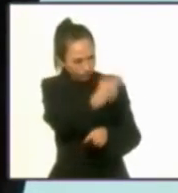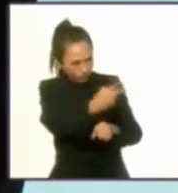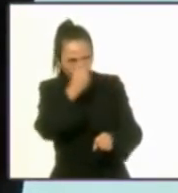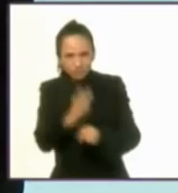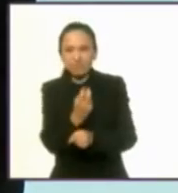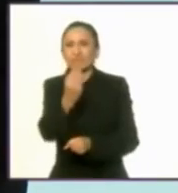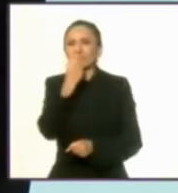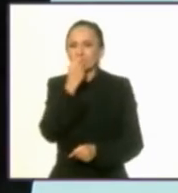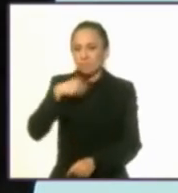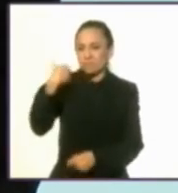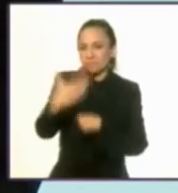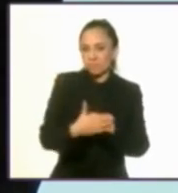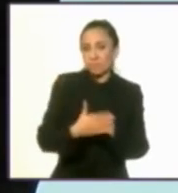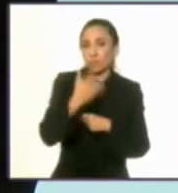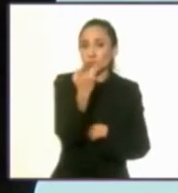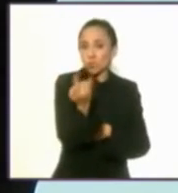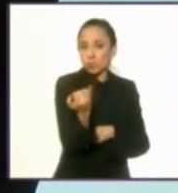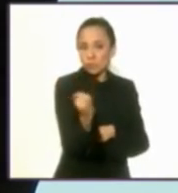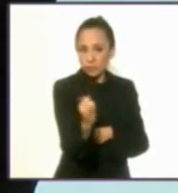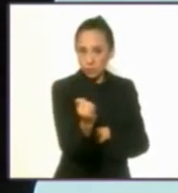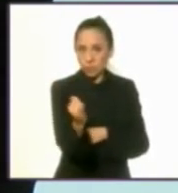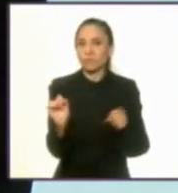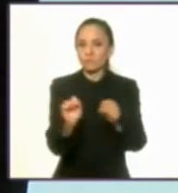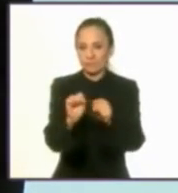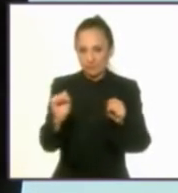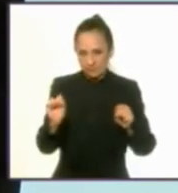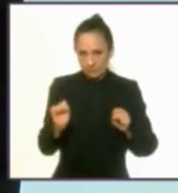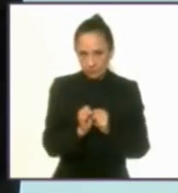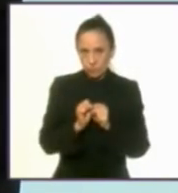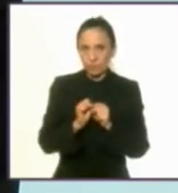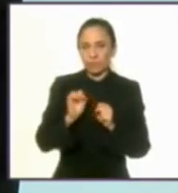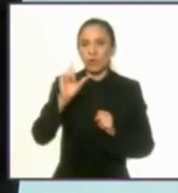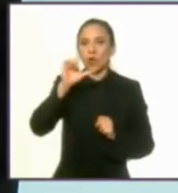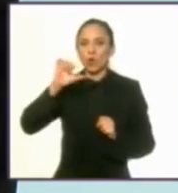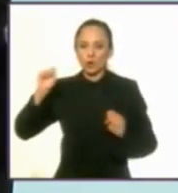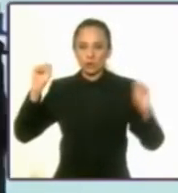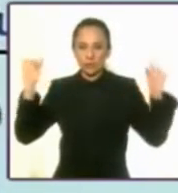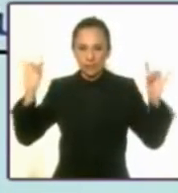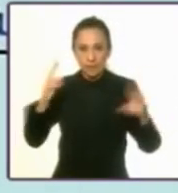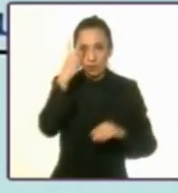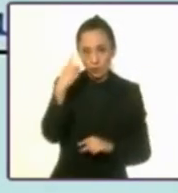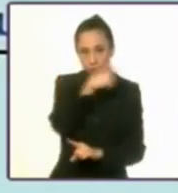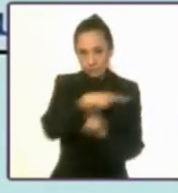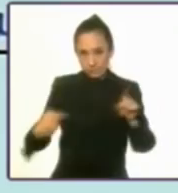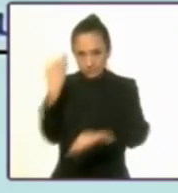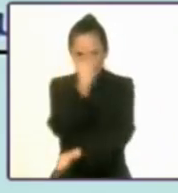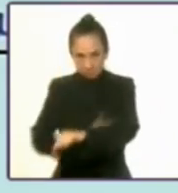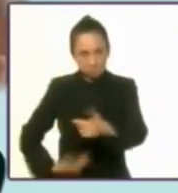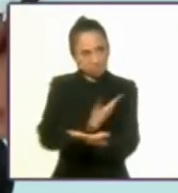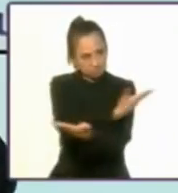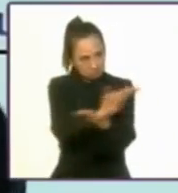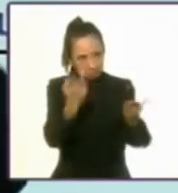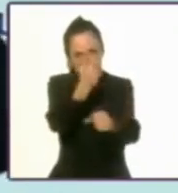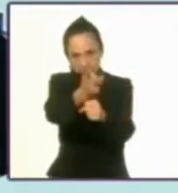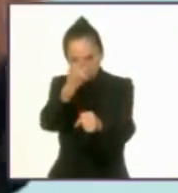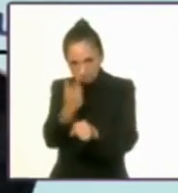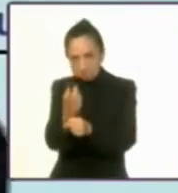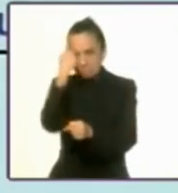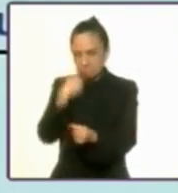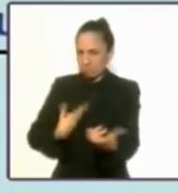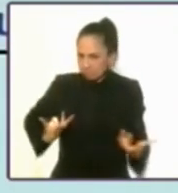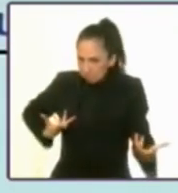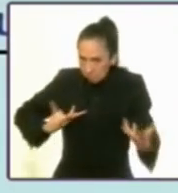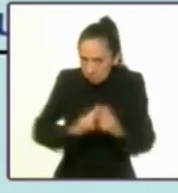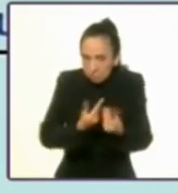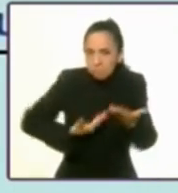próximo primero de junio en el salón los ángeles a las 2 y media de la tarde invitados a que convivamos como un